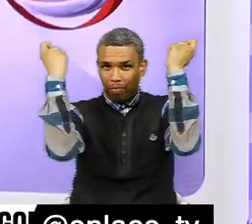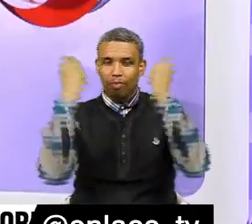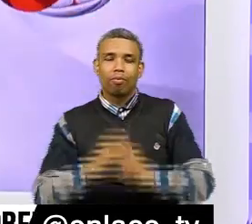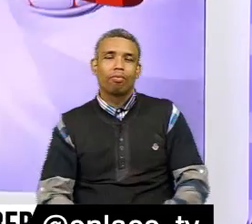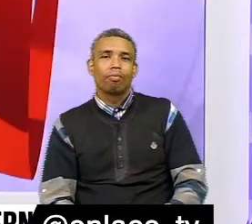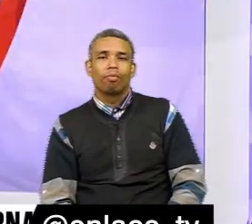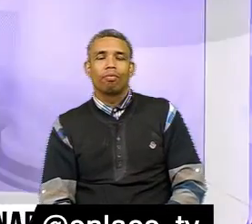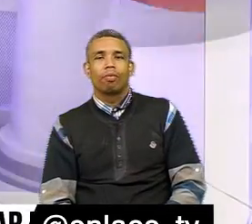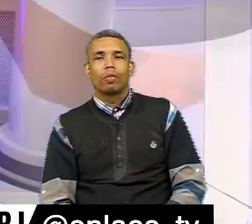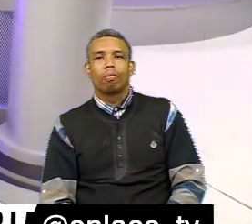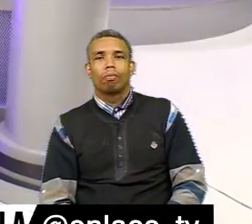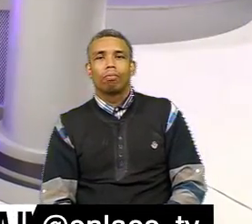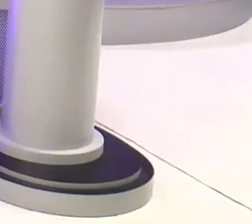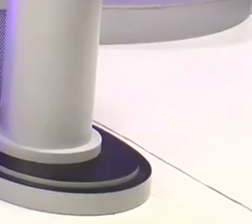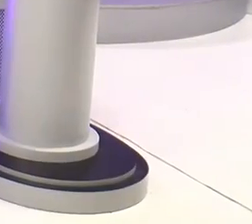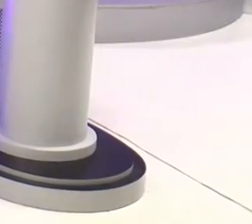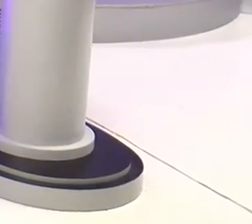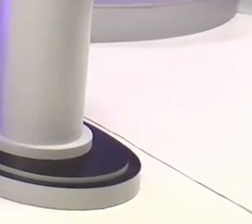regresamos.